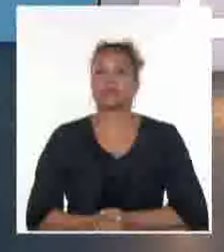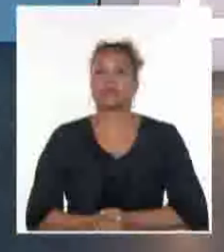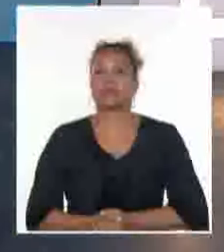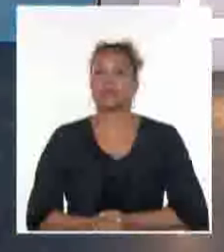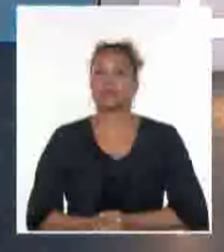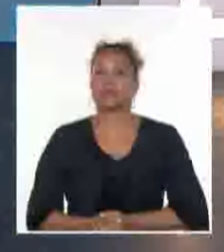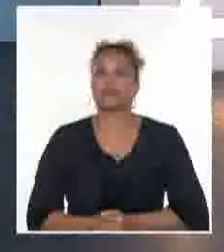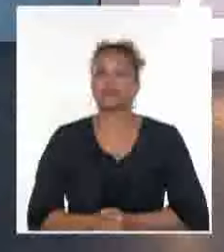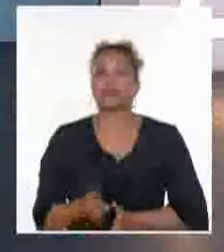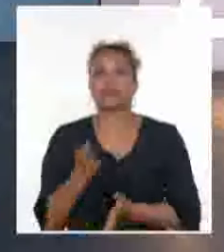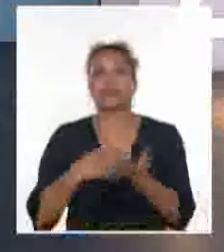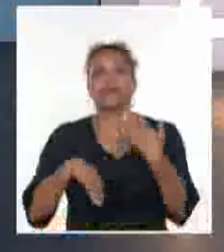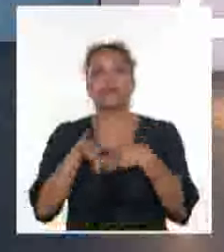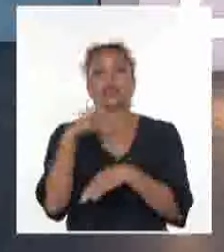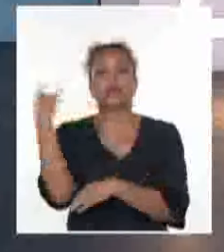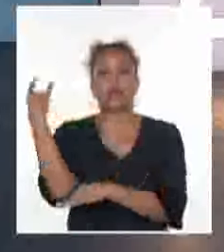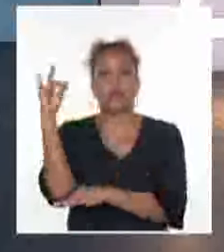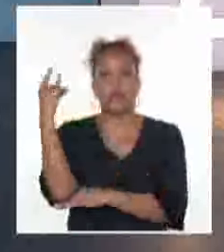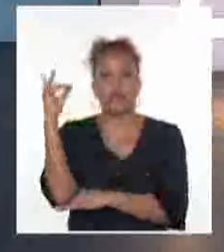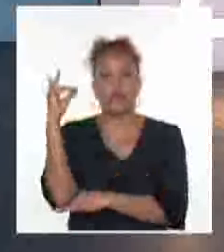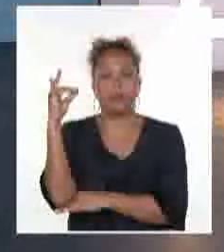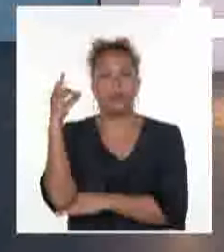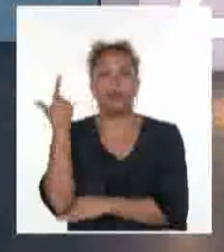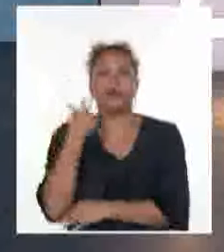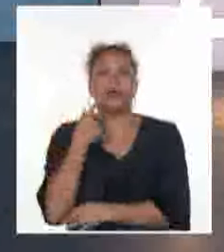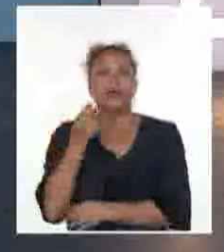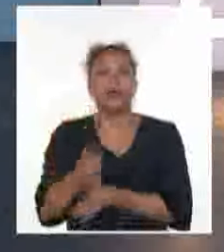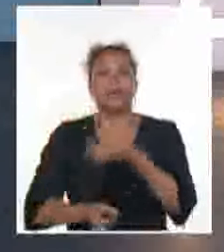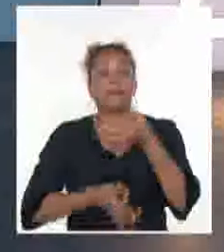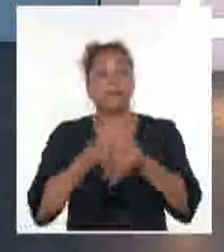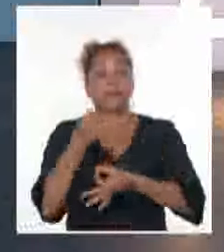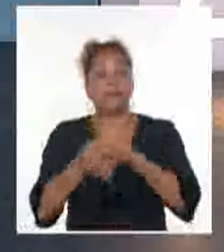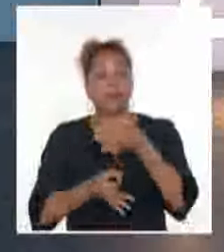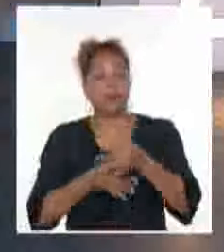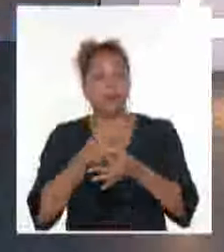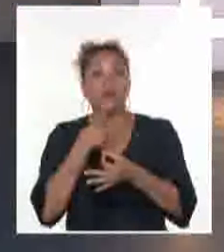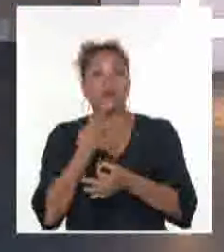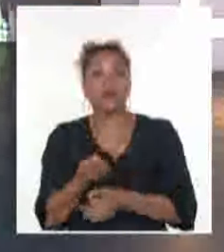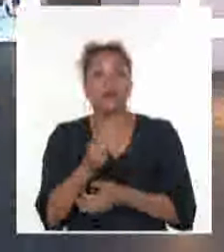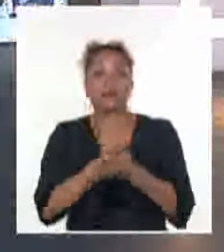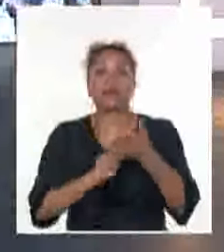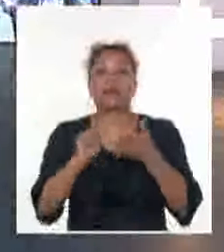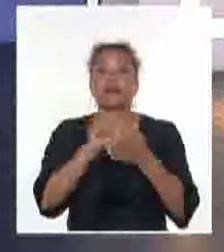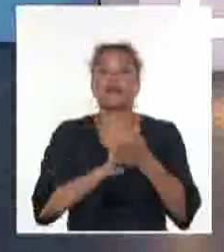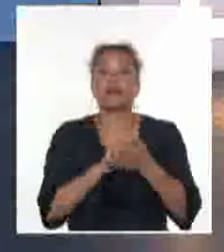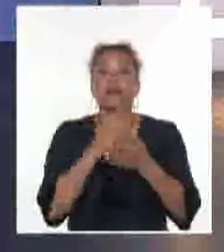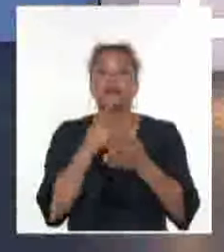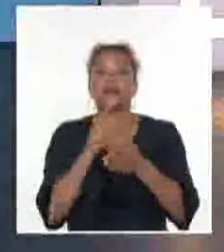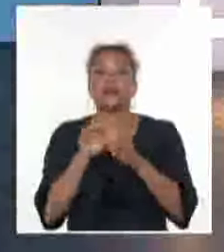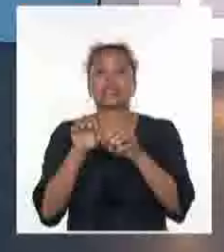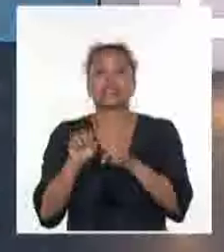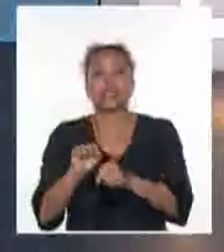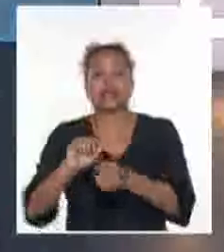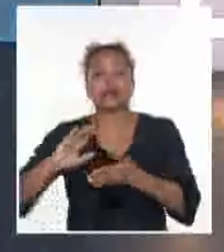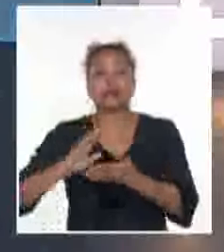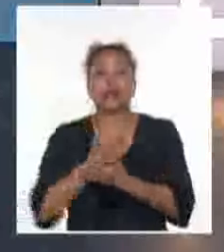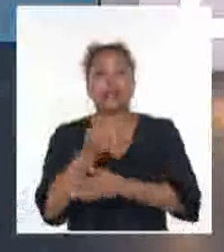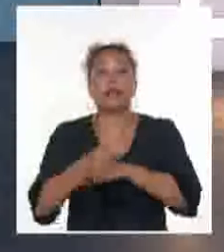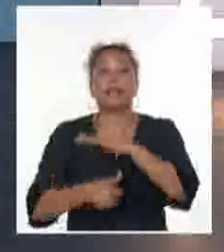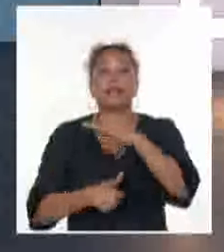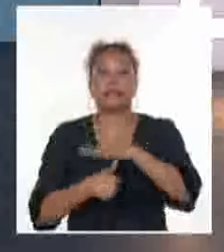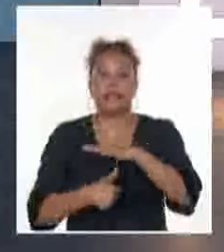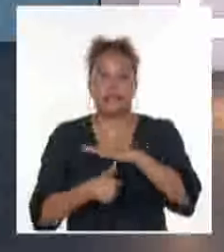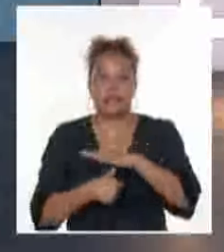El ministro boliviano de Gobierno, Carlos Eduardo del Castillo, reveló detalles de la planificación del intento de golpe de Estado. Las primeras indagaciones tratan